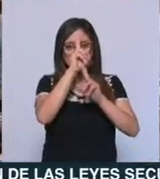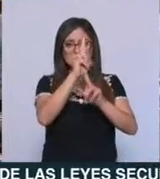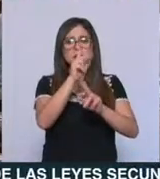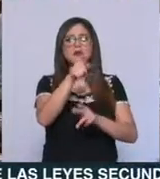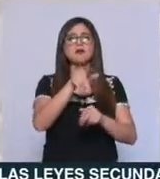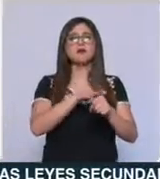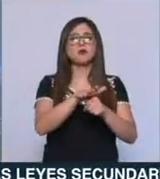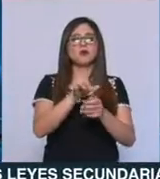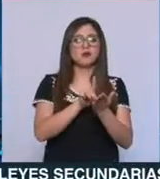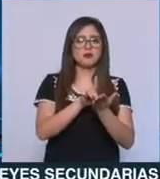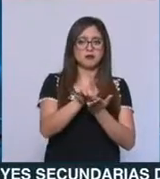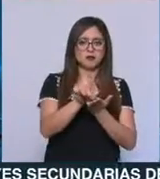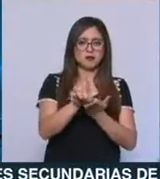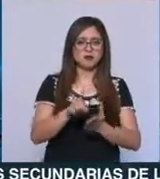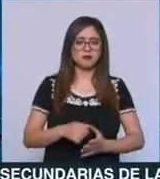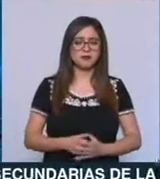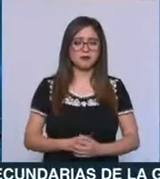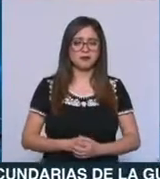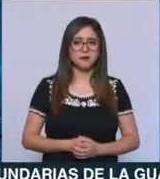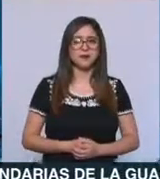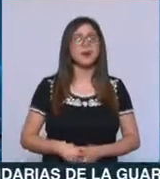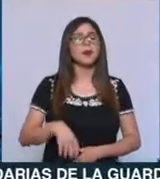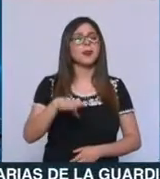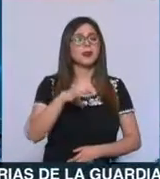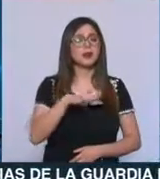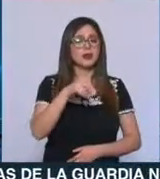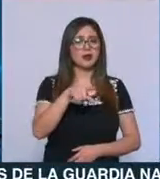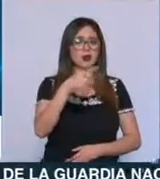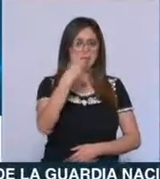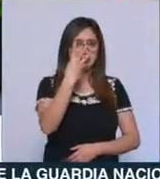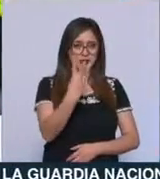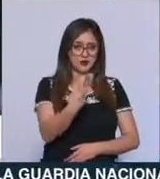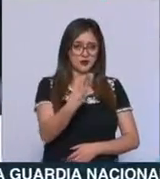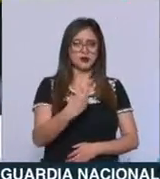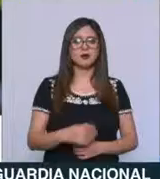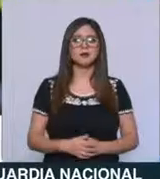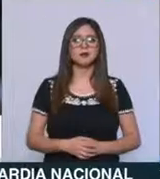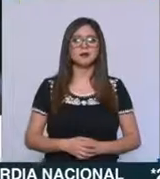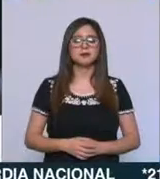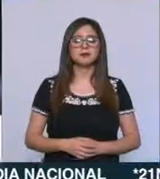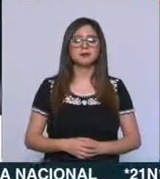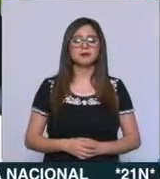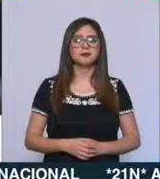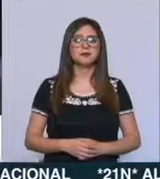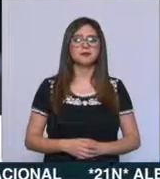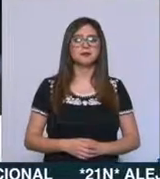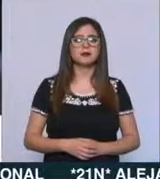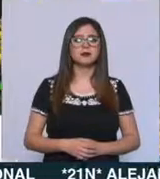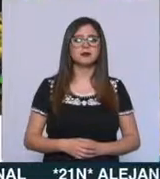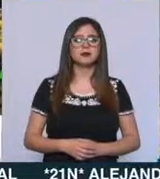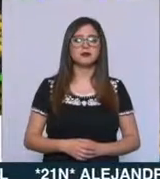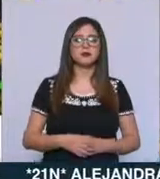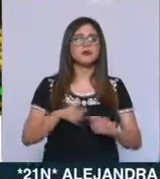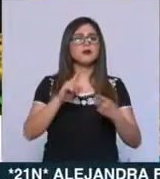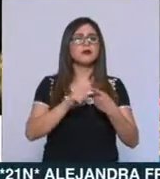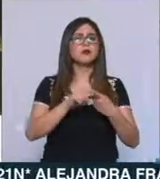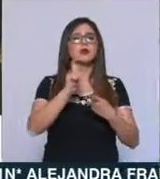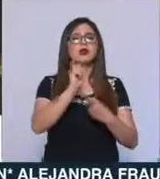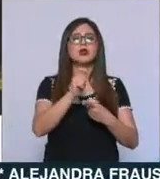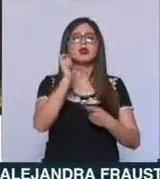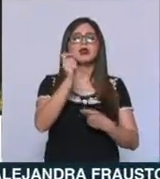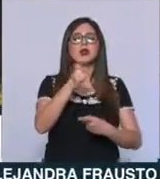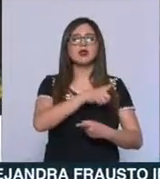que se tome. Que existen tres vías. Una de ellas, ¿verdad?, es simple y llanamente llegar a